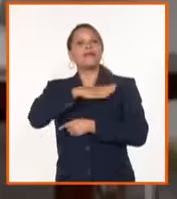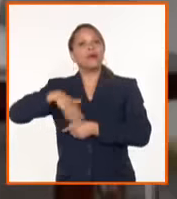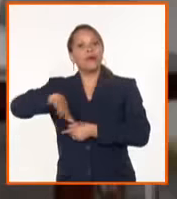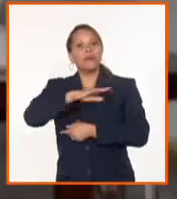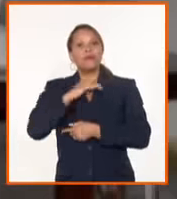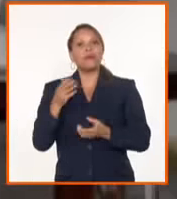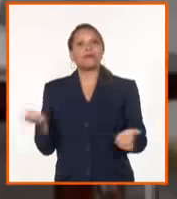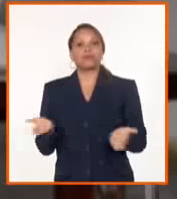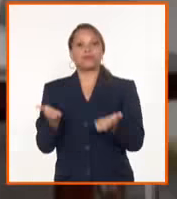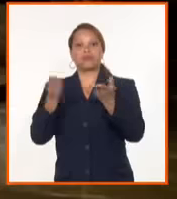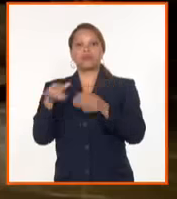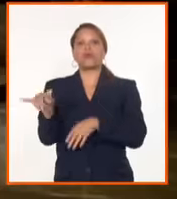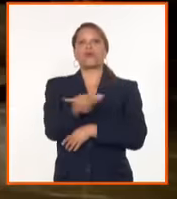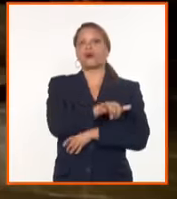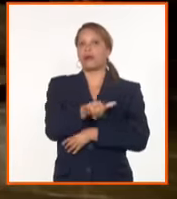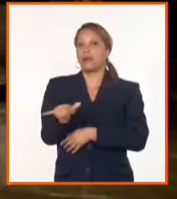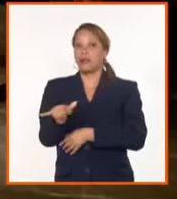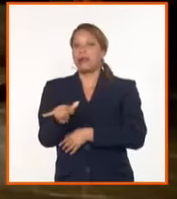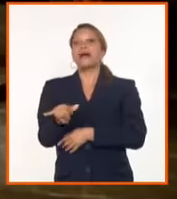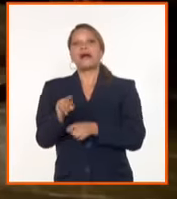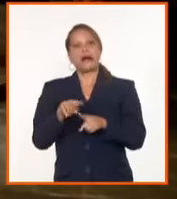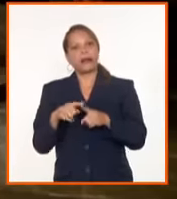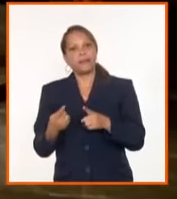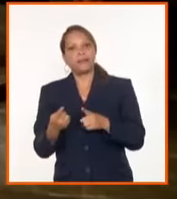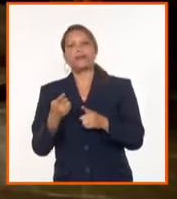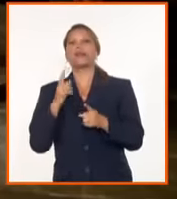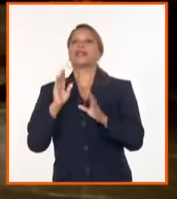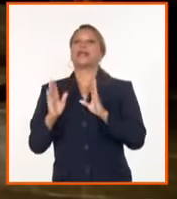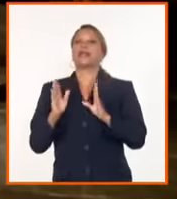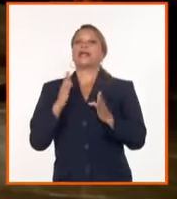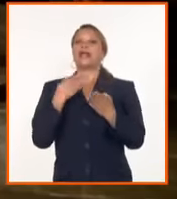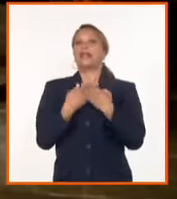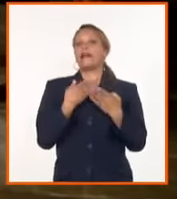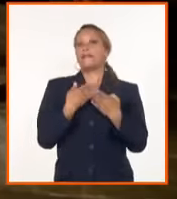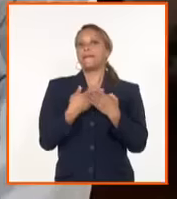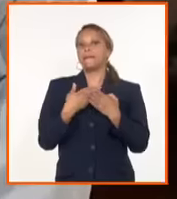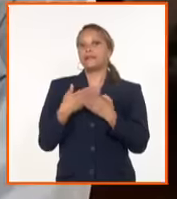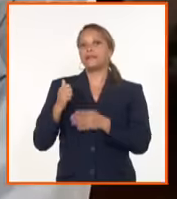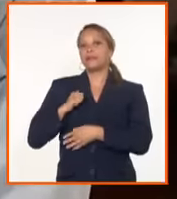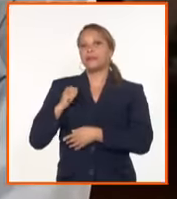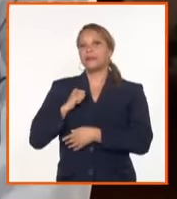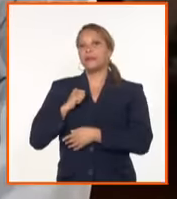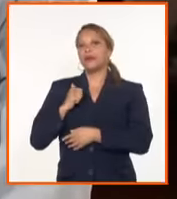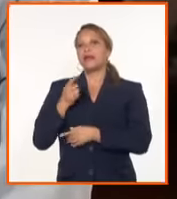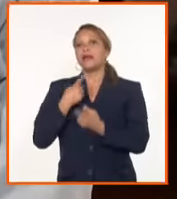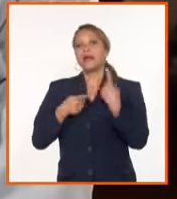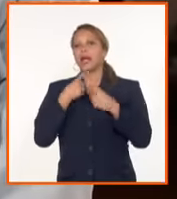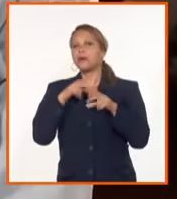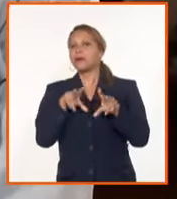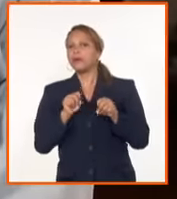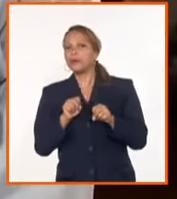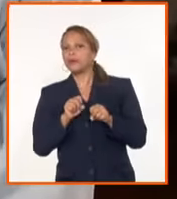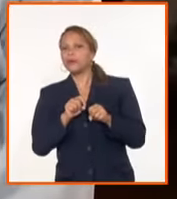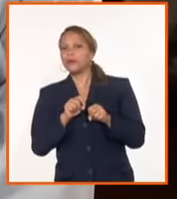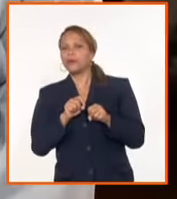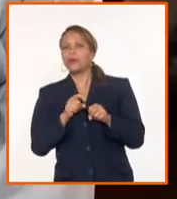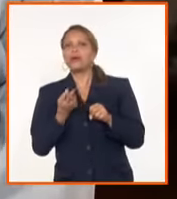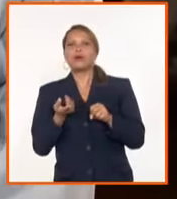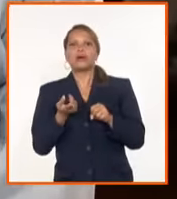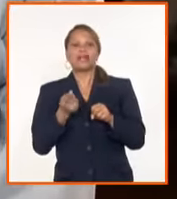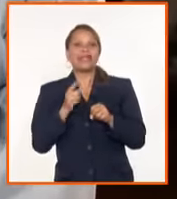igualdades. Entonces, la existencia de un sector no estatal en la economía cubana es nueva. La mayor parte de la tierra en Cuba hoy la